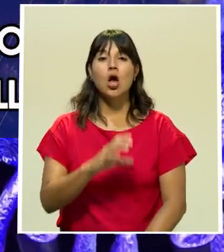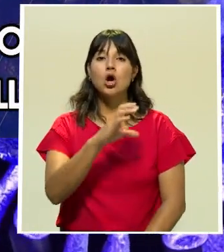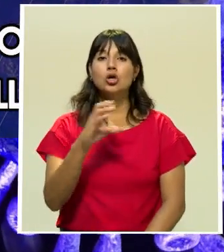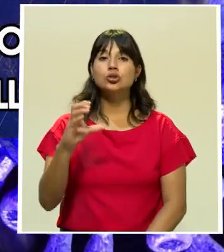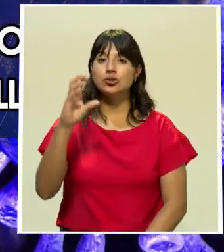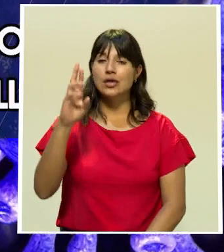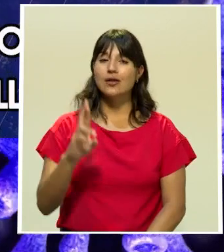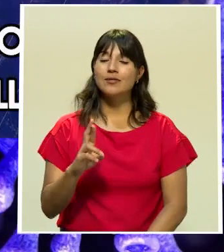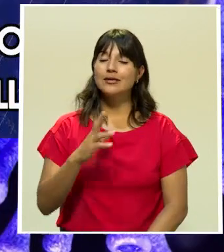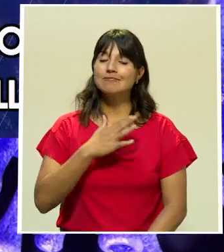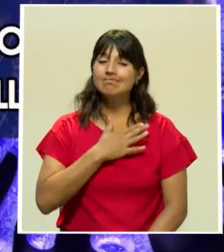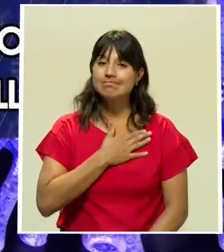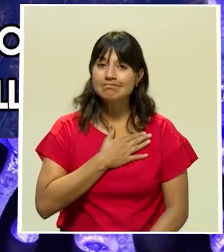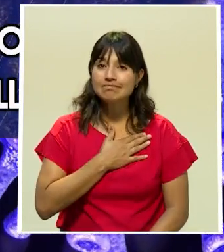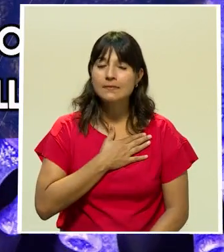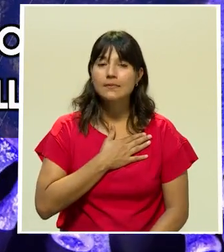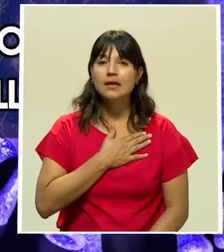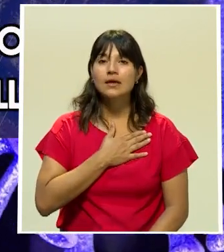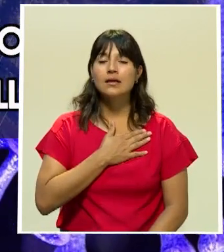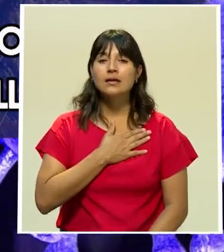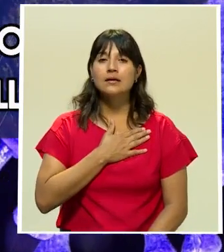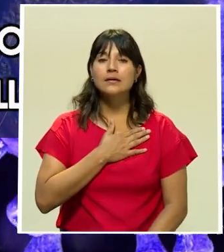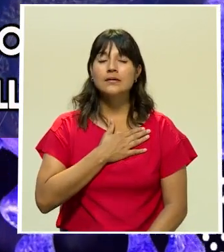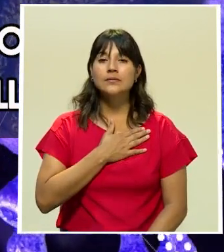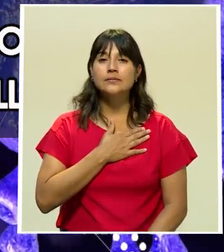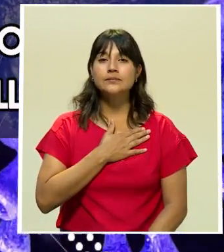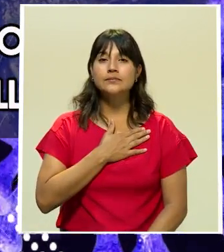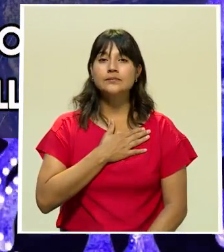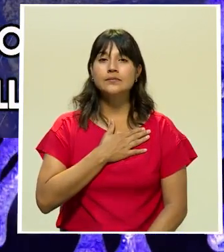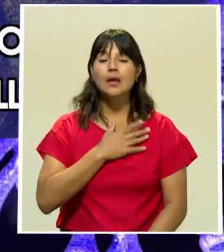país lamenta